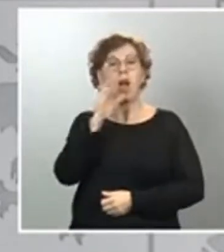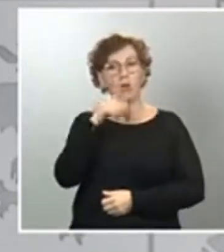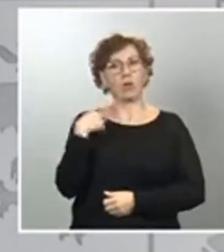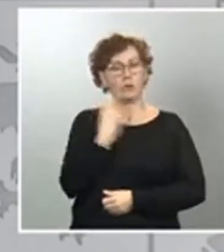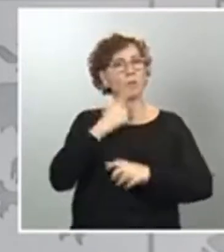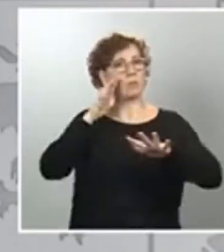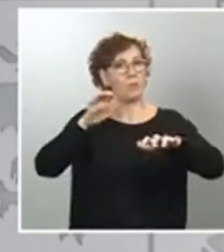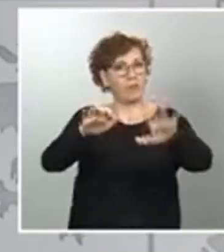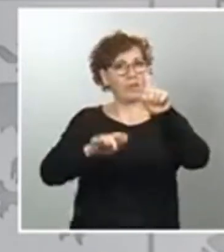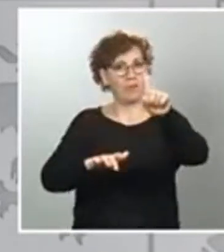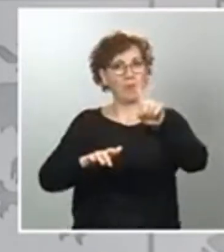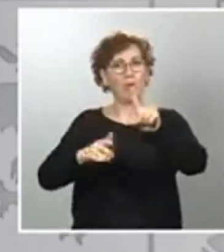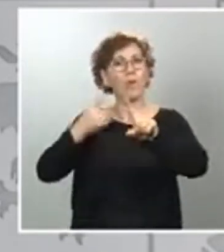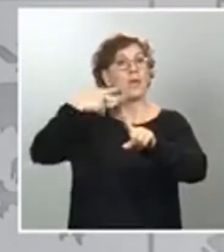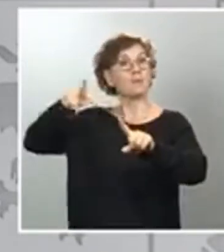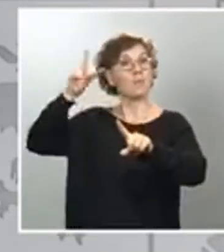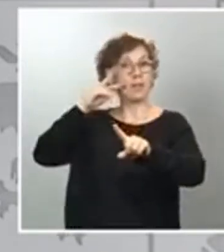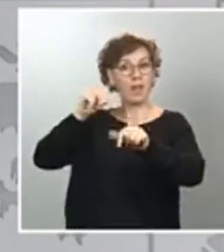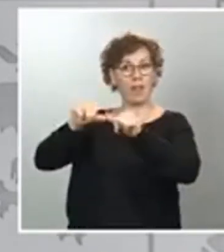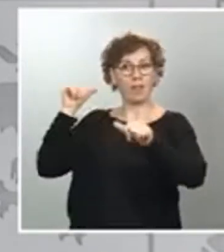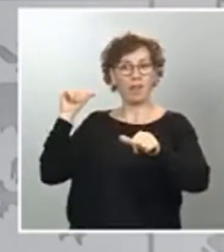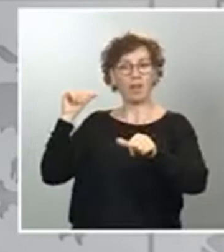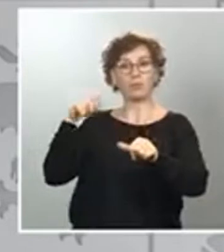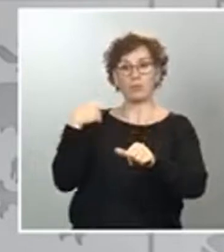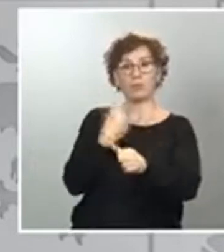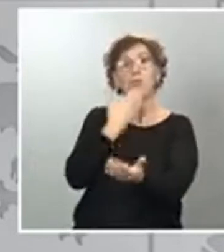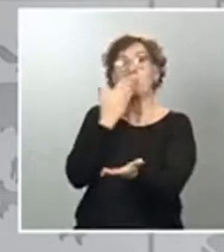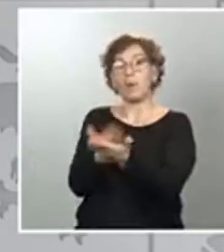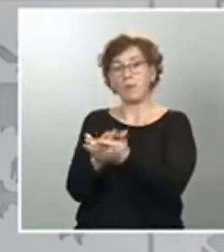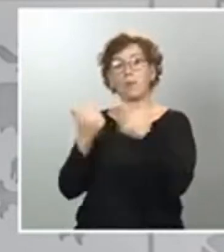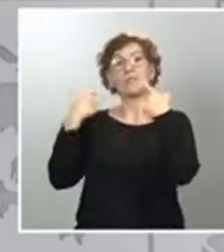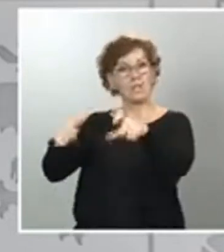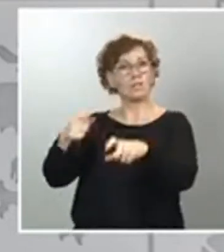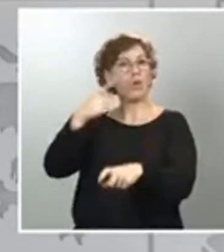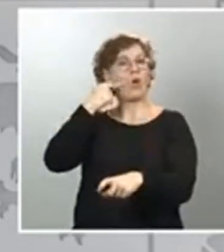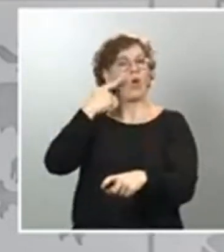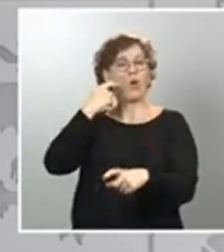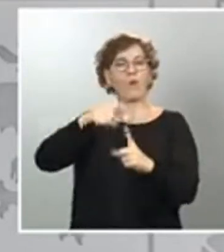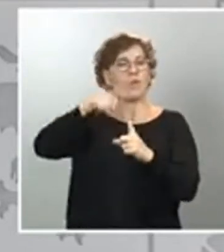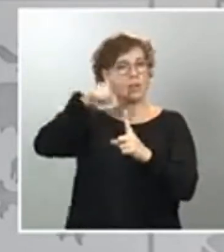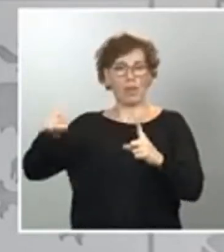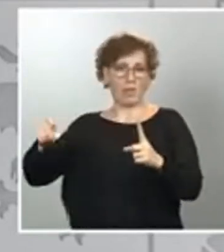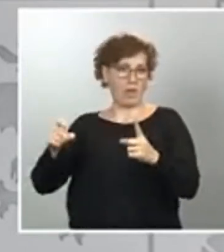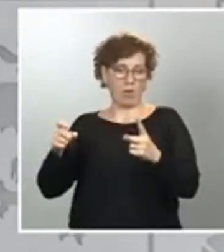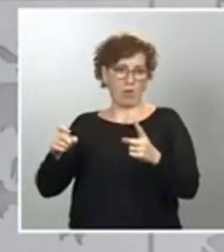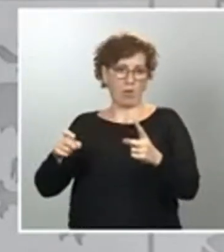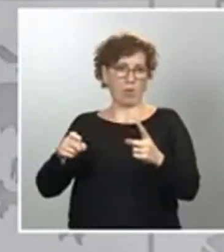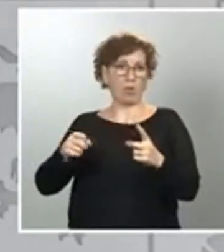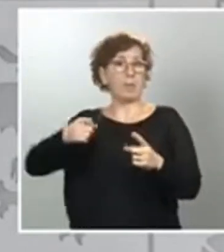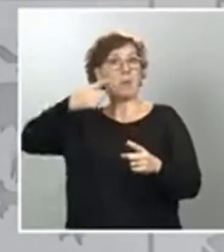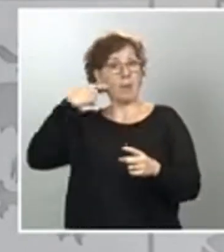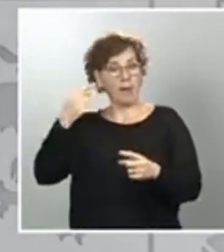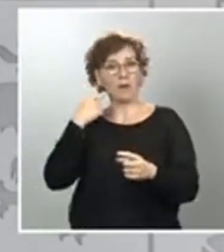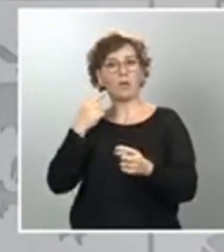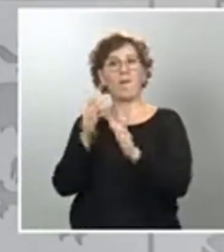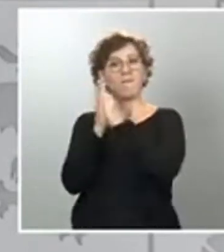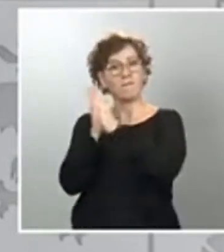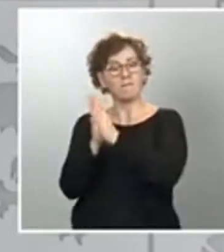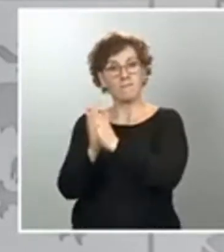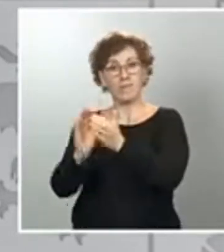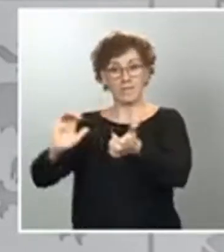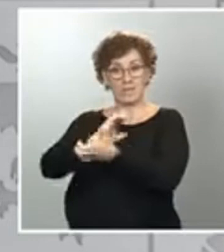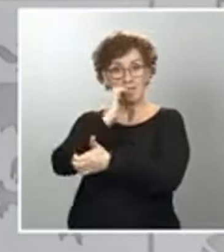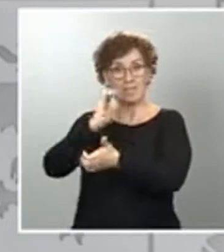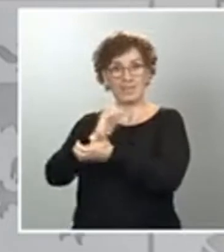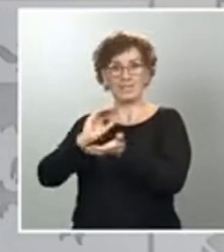pedimos a los bancos, al sector financiero en concreto, es que trabaje porque cuanto antes lleguen esas líneas de garantías y de liquidez